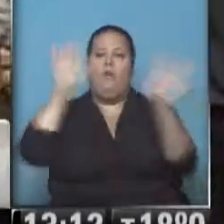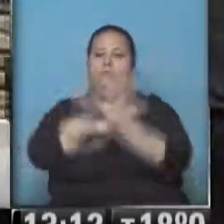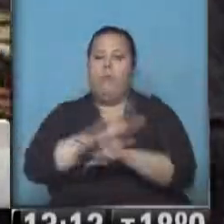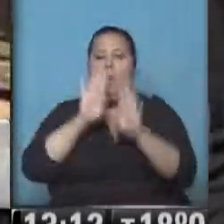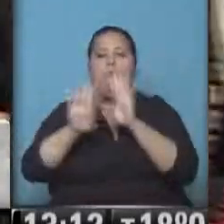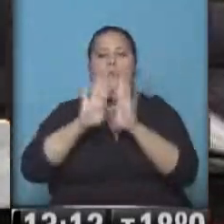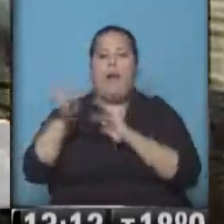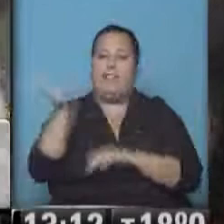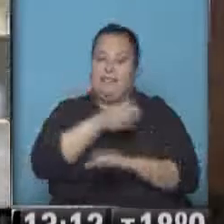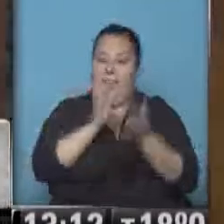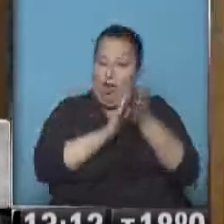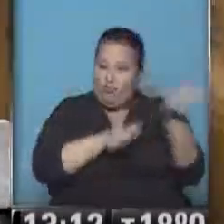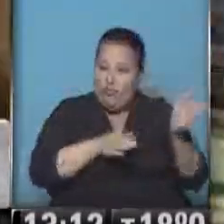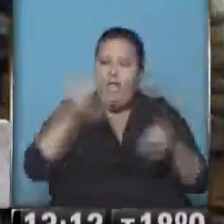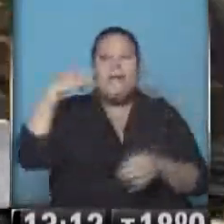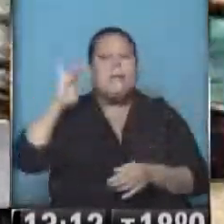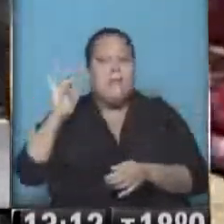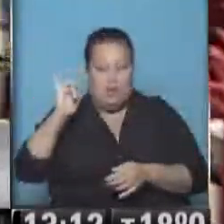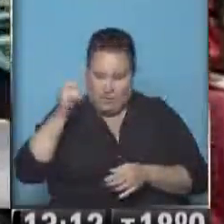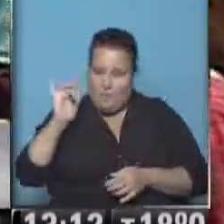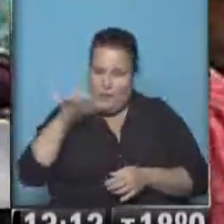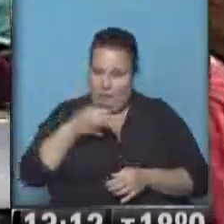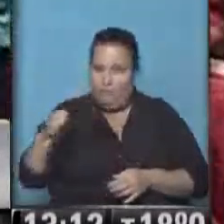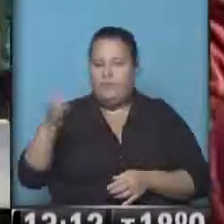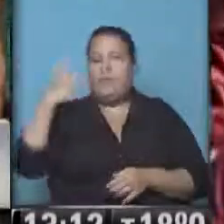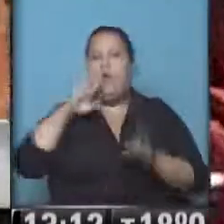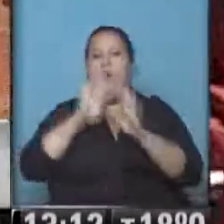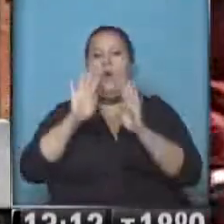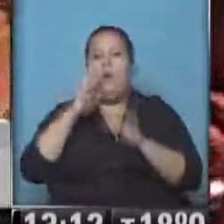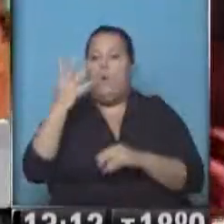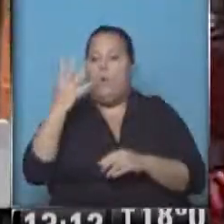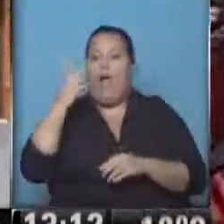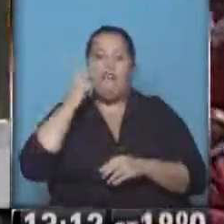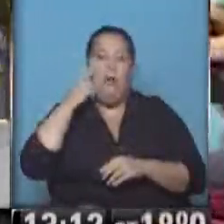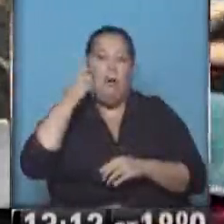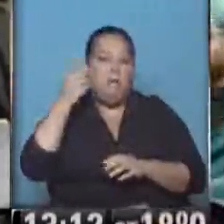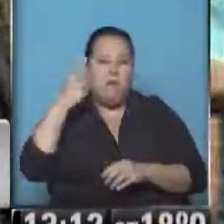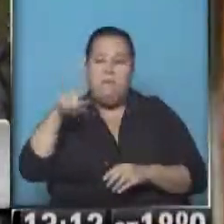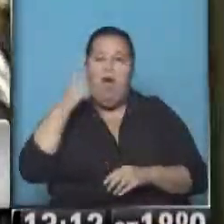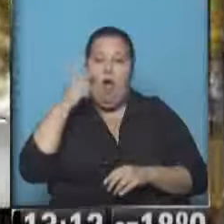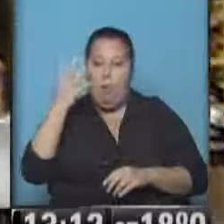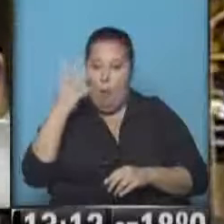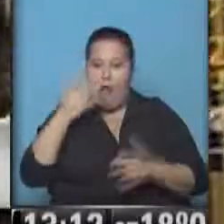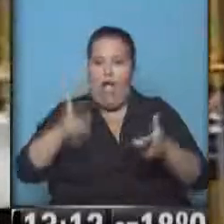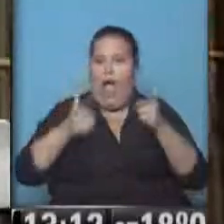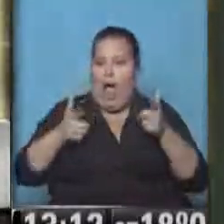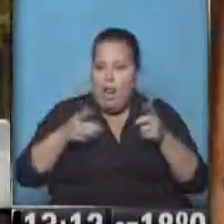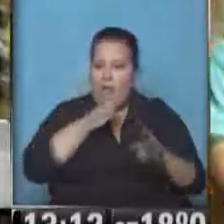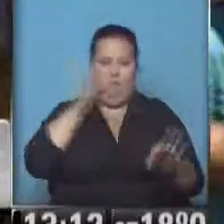puerta lateral. Todo esto el día miércoles. El día miércoles. Irrumpen los cuatro NN esto masculino, todos